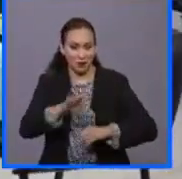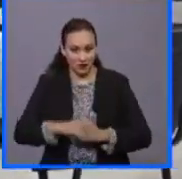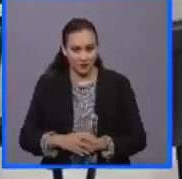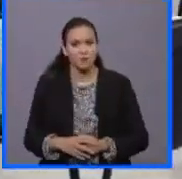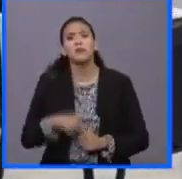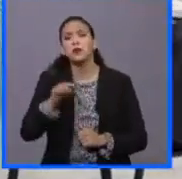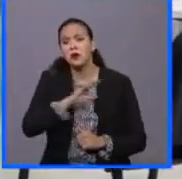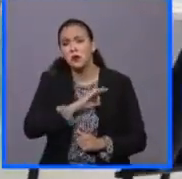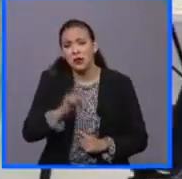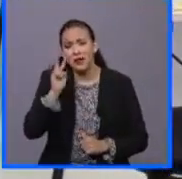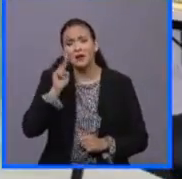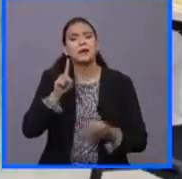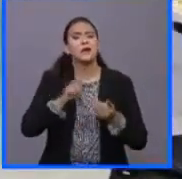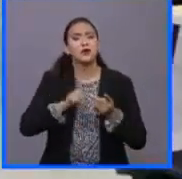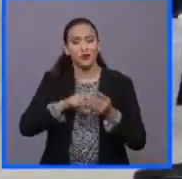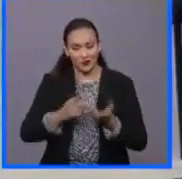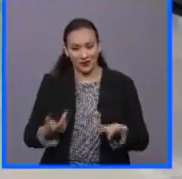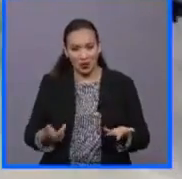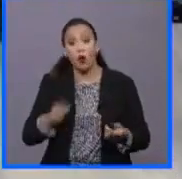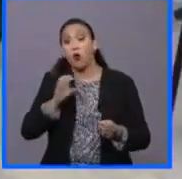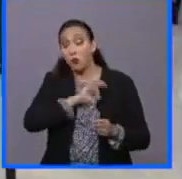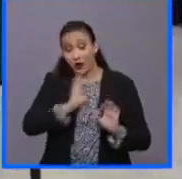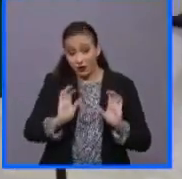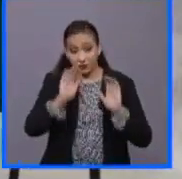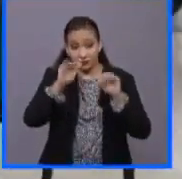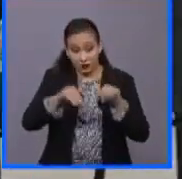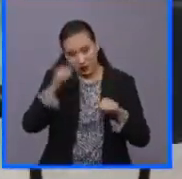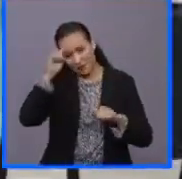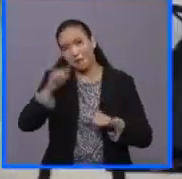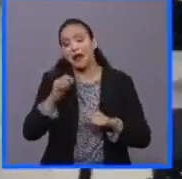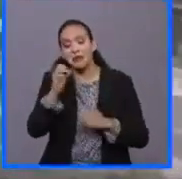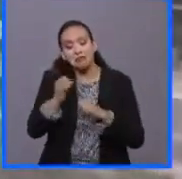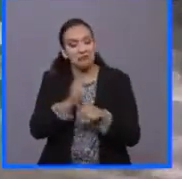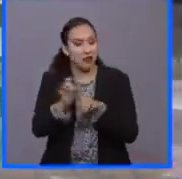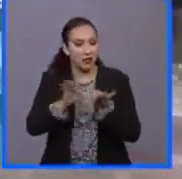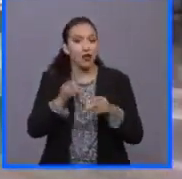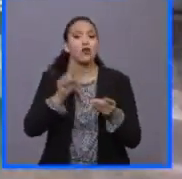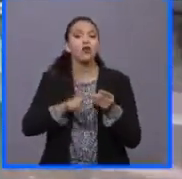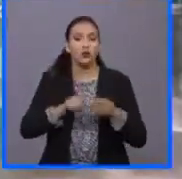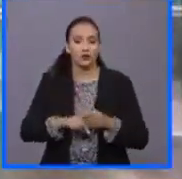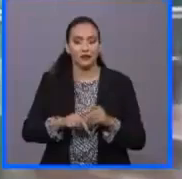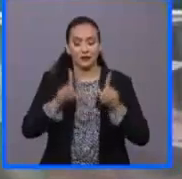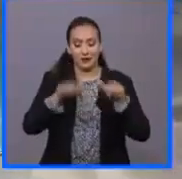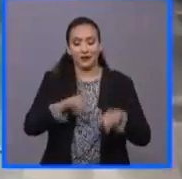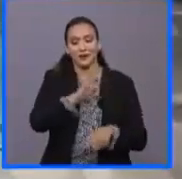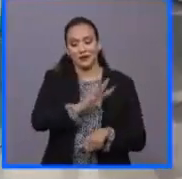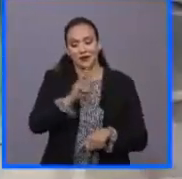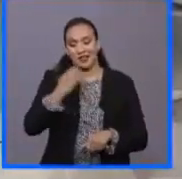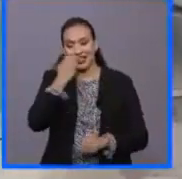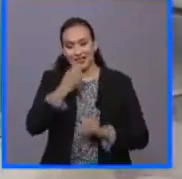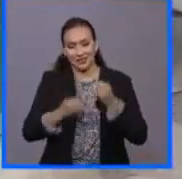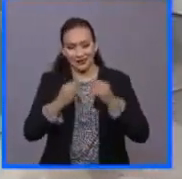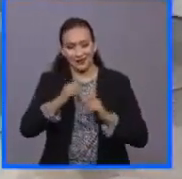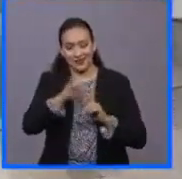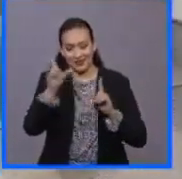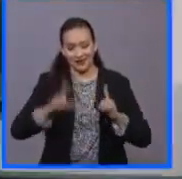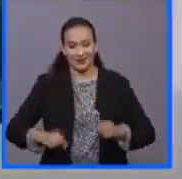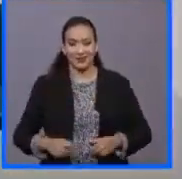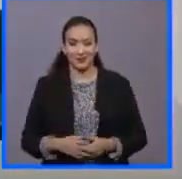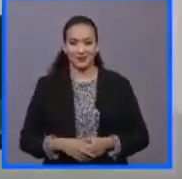Puede consultar todos los detalles e inscribirse al concurso de oposición en el sitio web de la Escuela